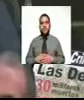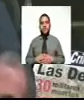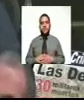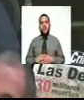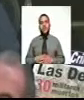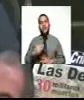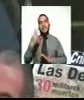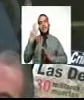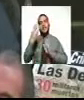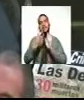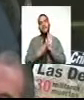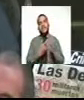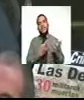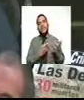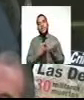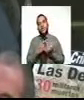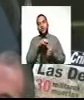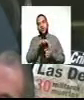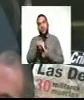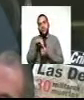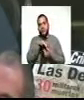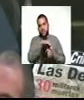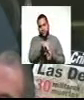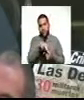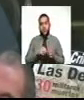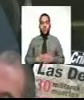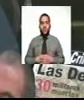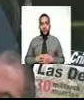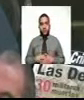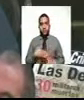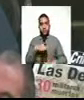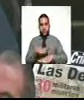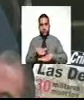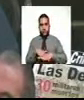recuperé 3.600 votos, doctor Benedetti.